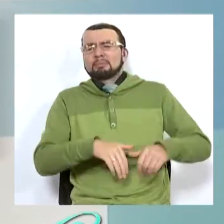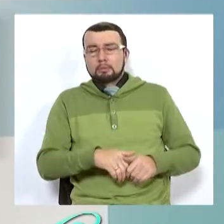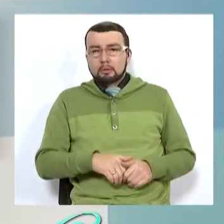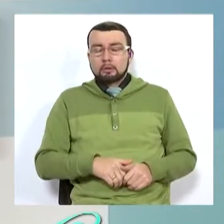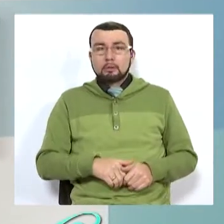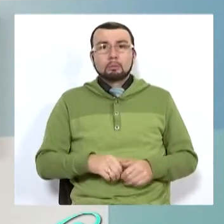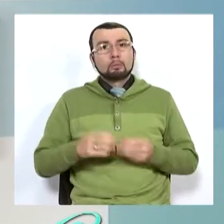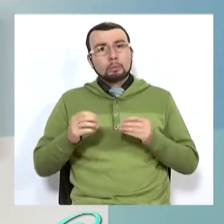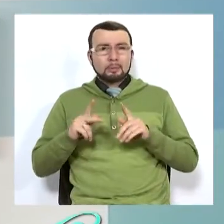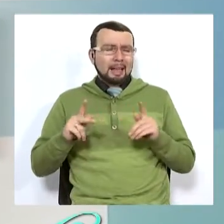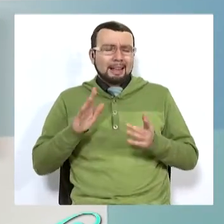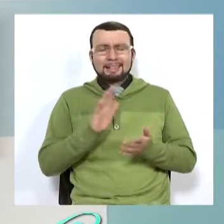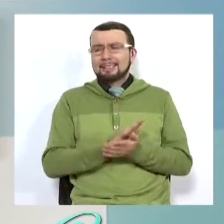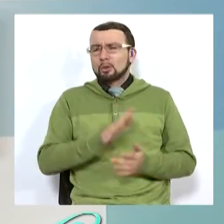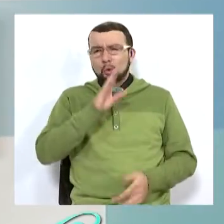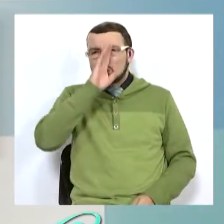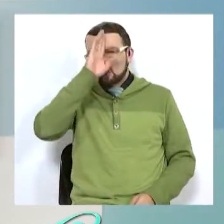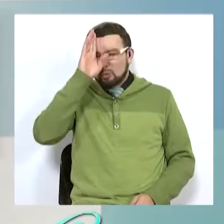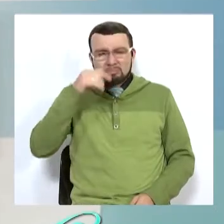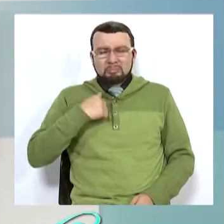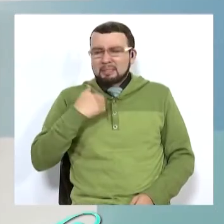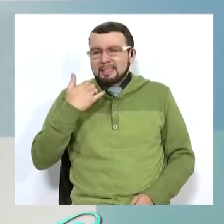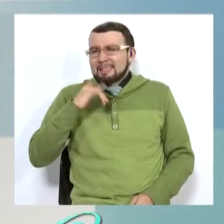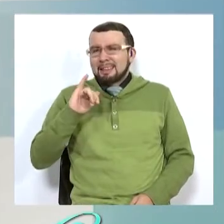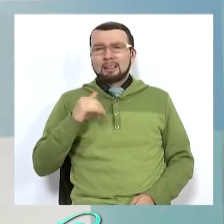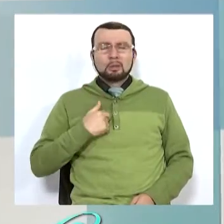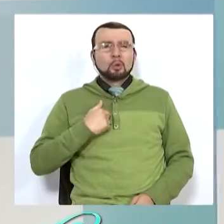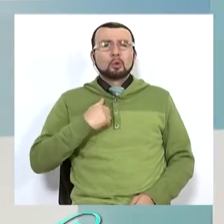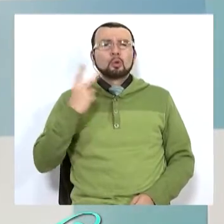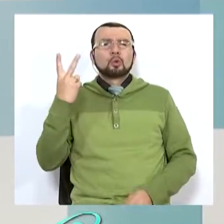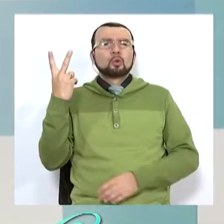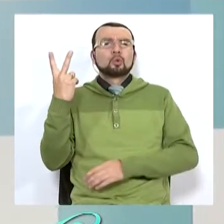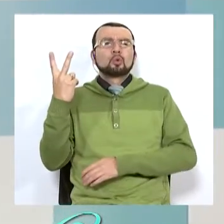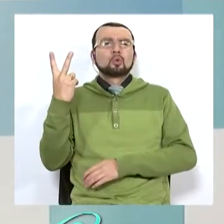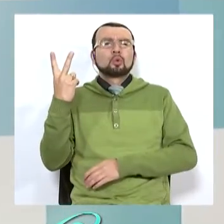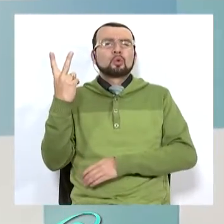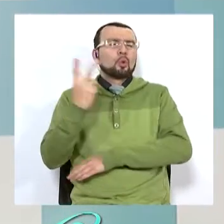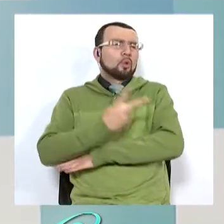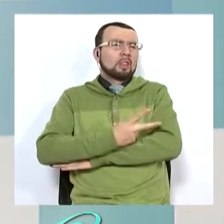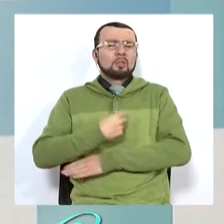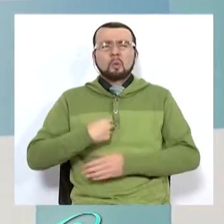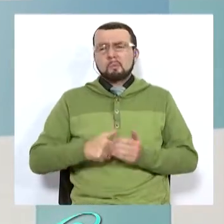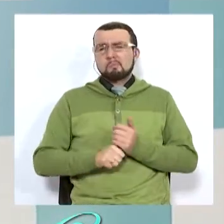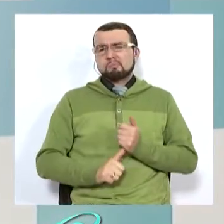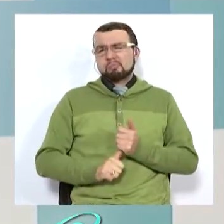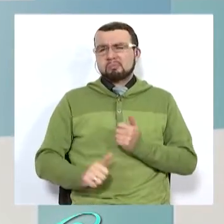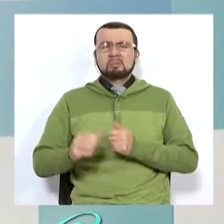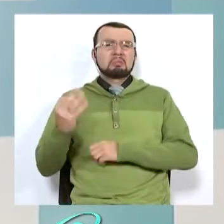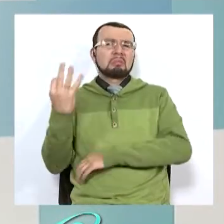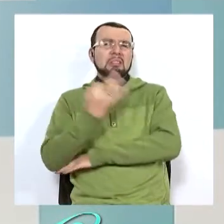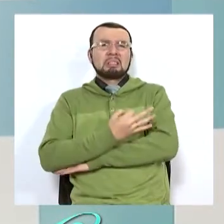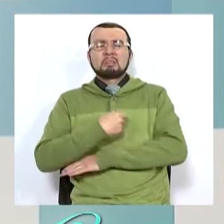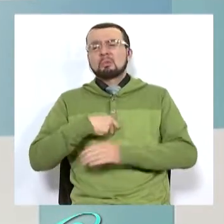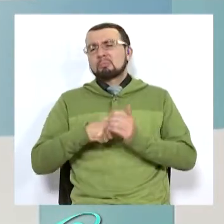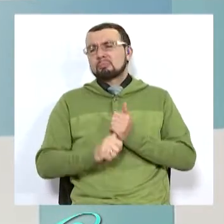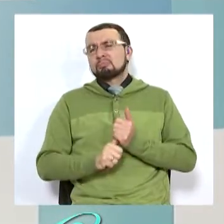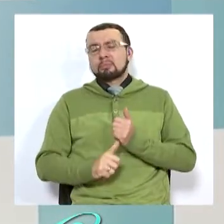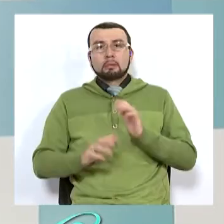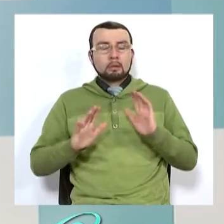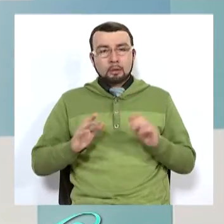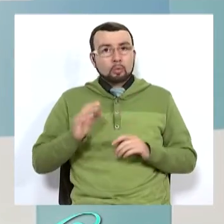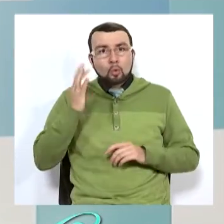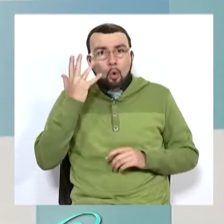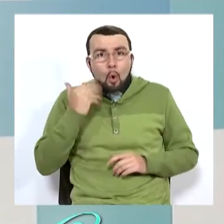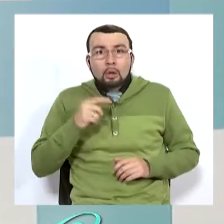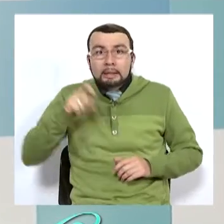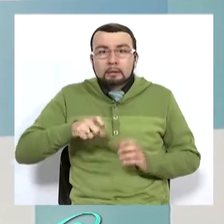se acostumbraron al estreñimiento, olvidando la cantidad de secuelas, de daños que puede generar en